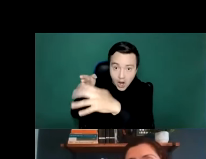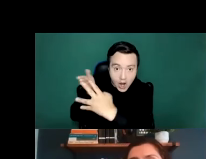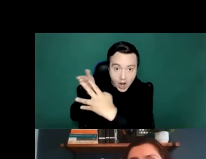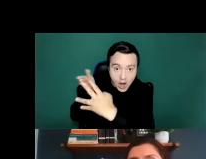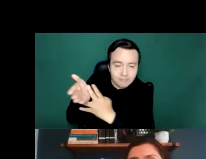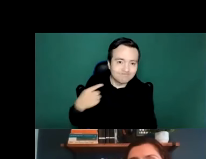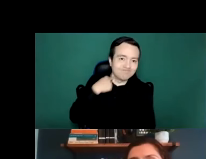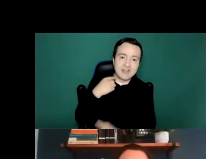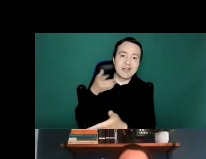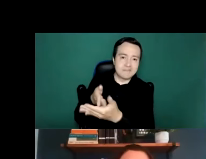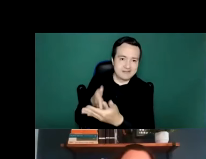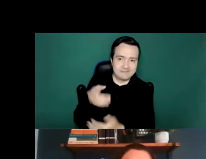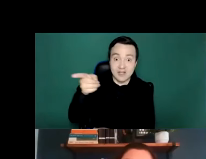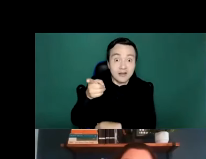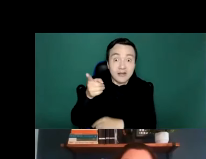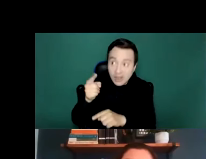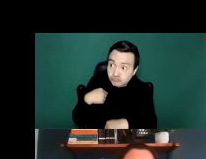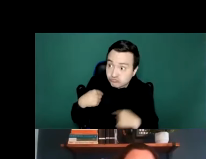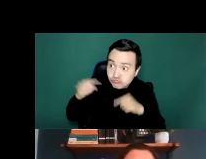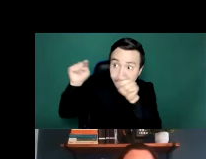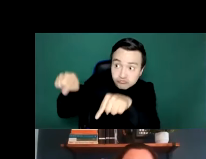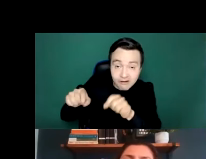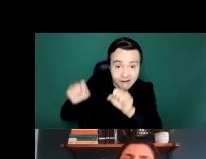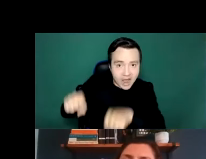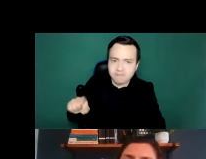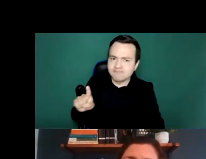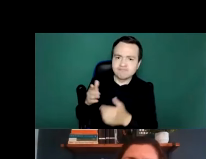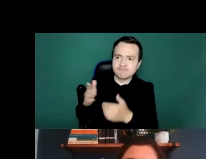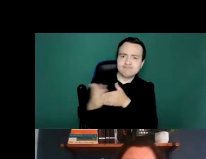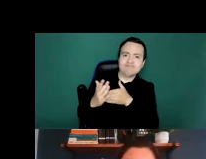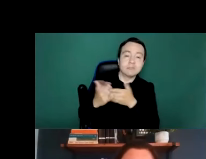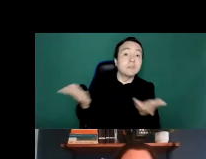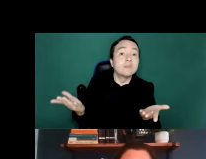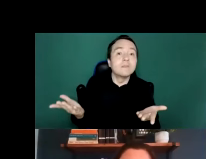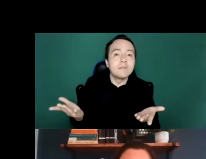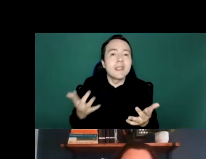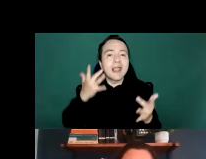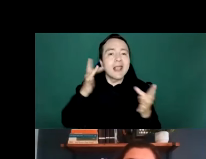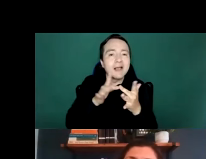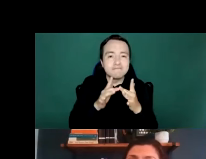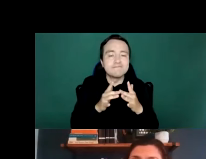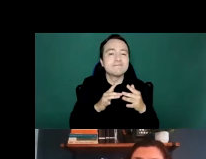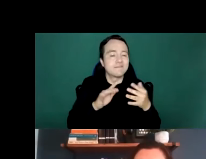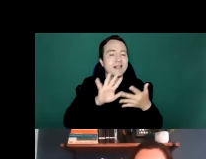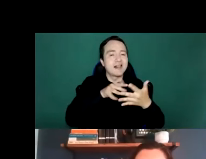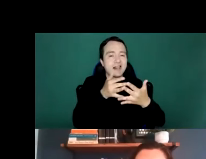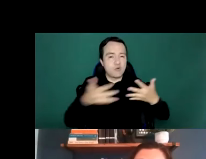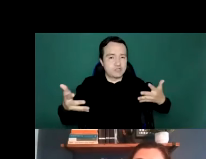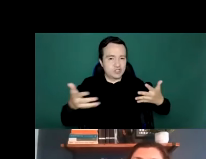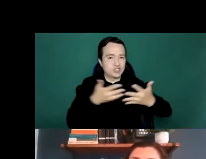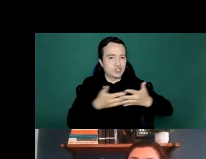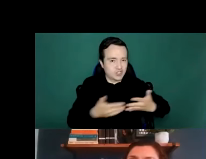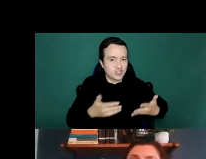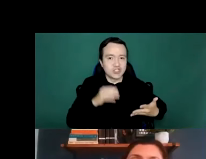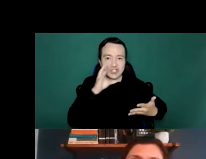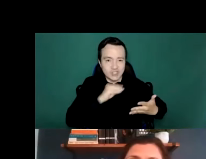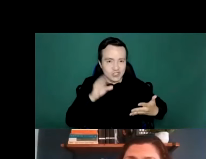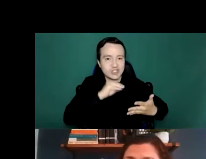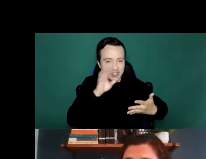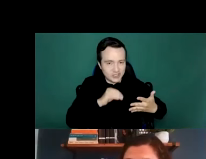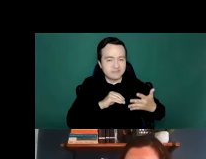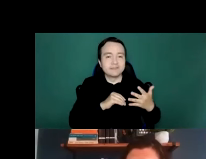barreras de aceptabilidad porque estas tienen que ver con las barreras lingüísticas que enfrentan diferentes grupos de la población, con el